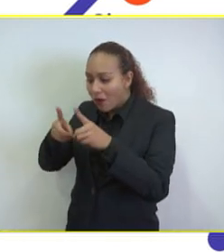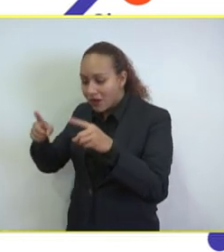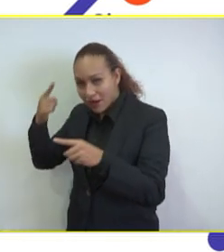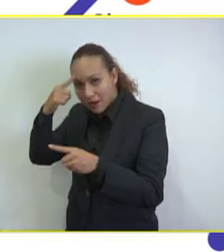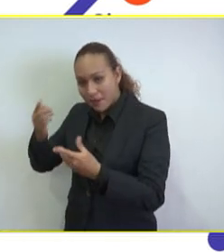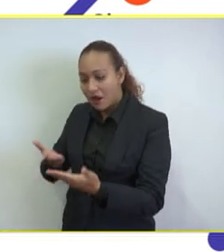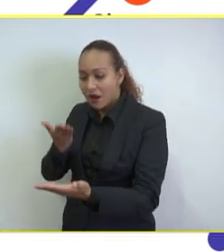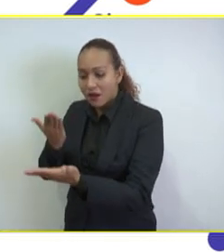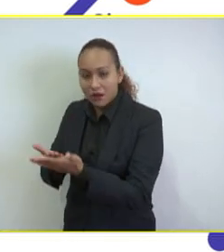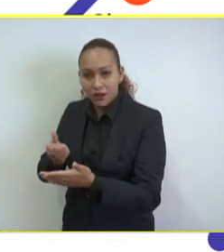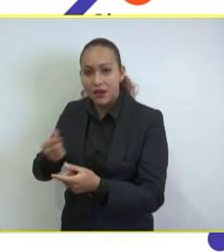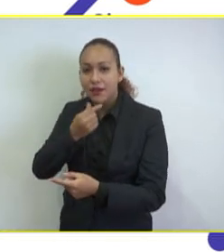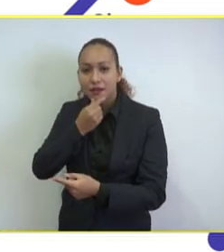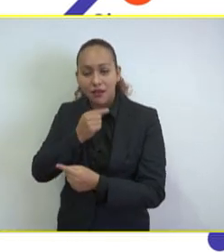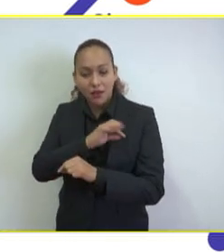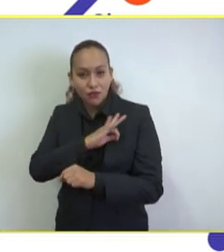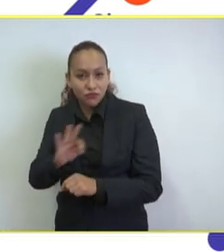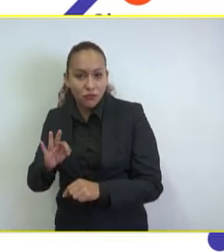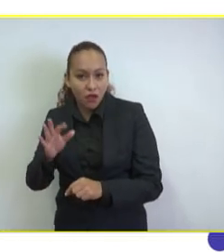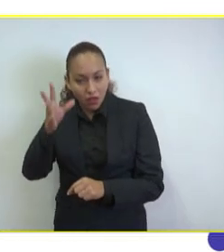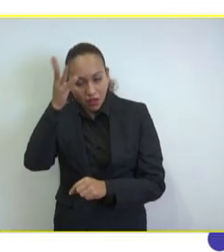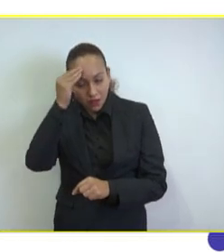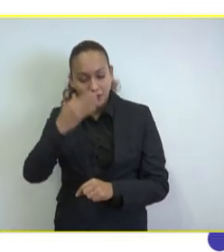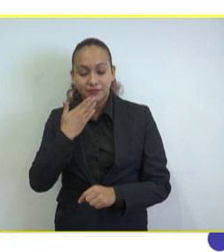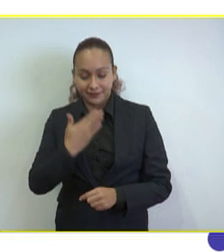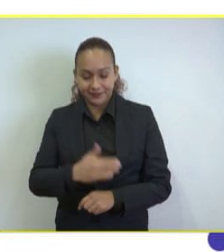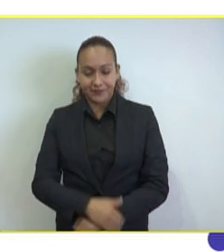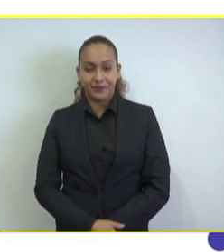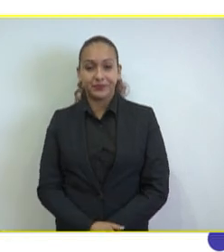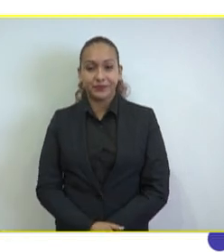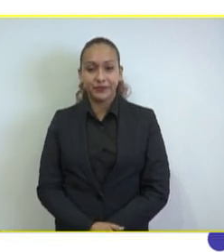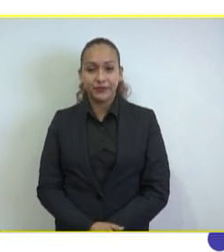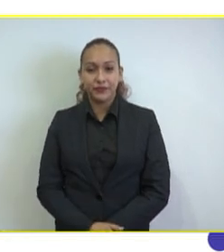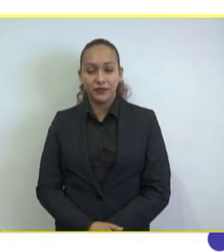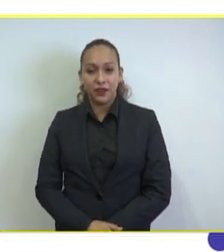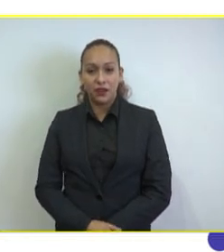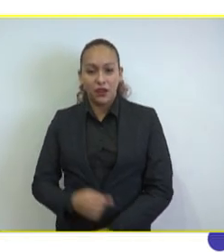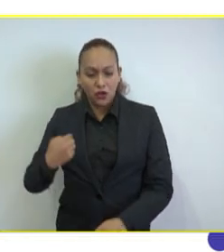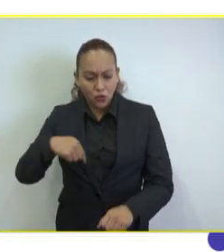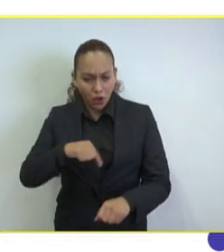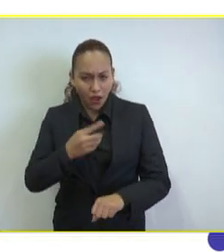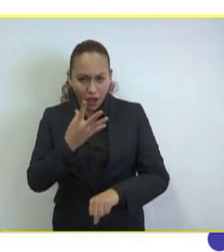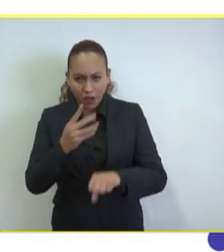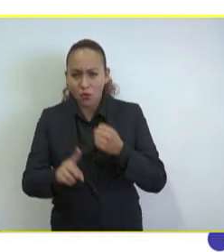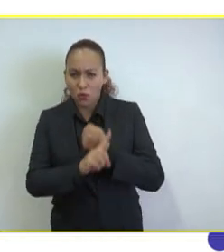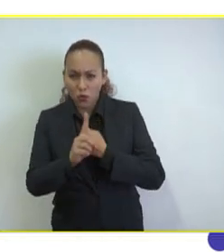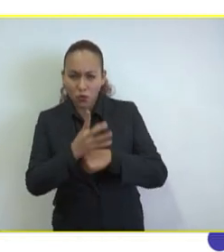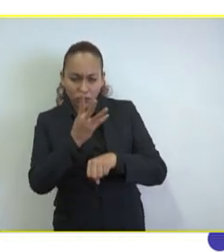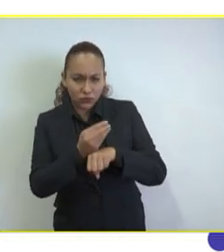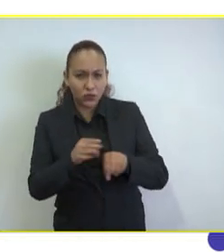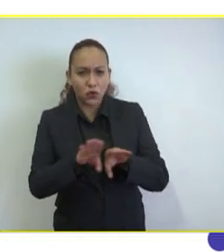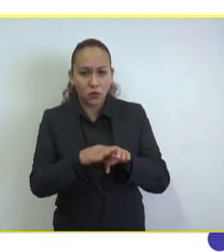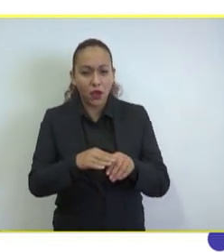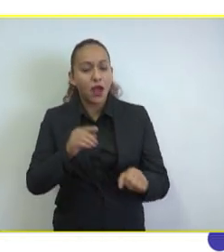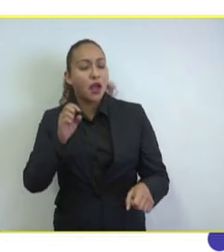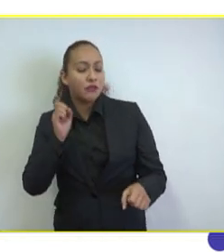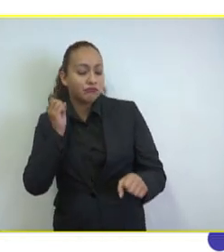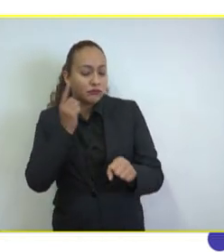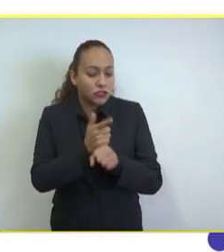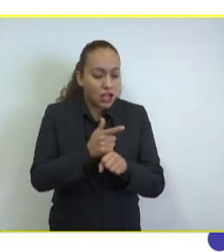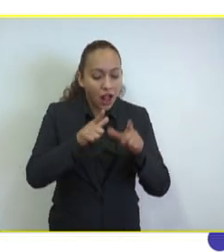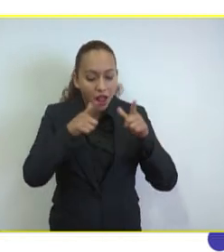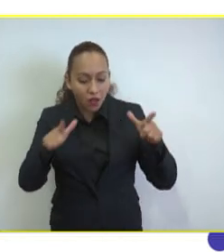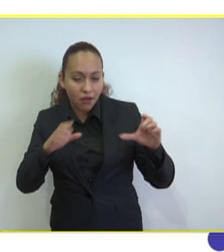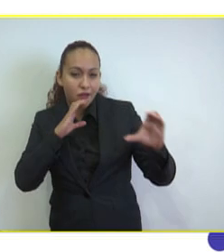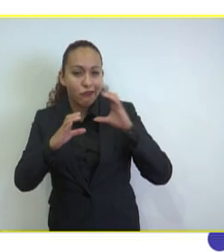entrega del prototipo final. Como parte de nuestro sistema problema, destacamos la barrera del lenguaje y la comunicación, de la cual se